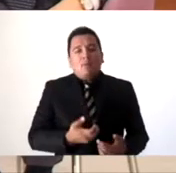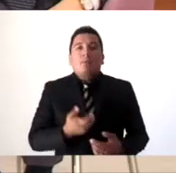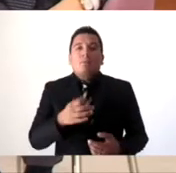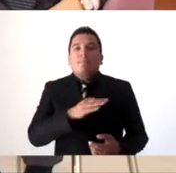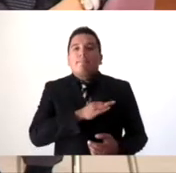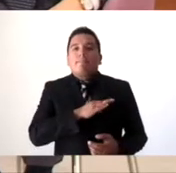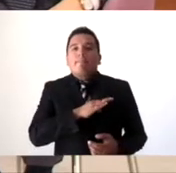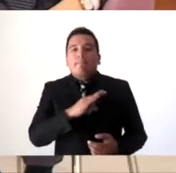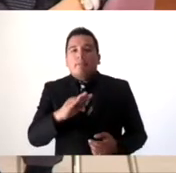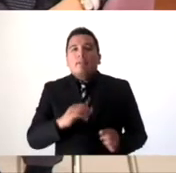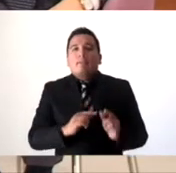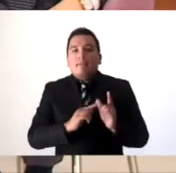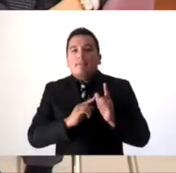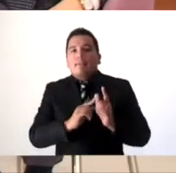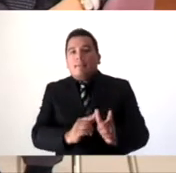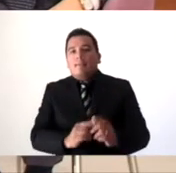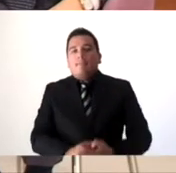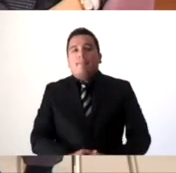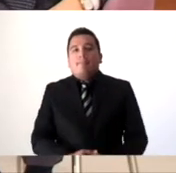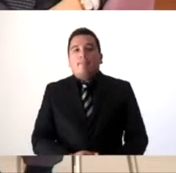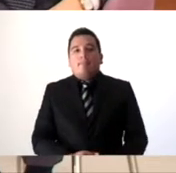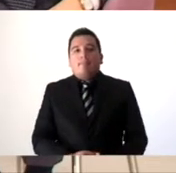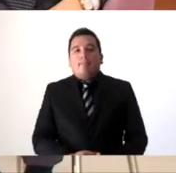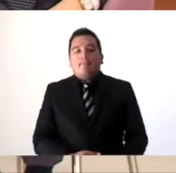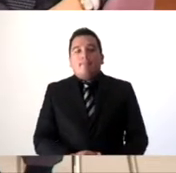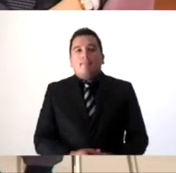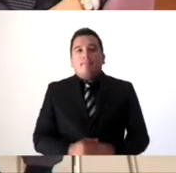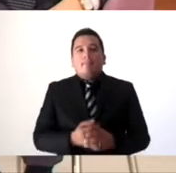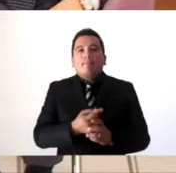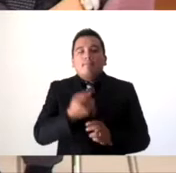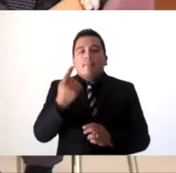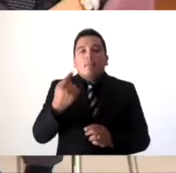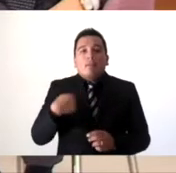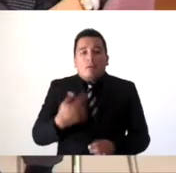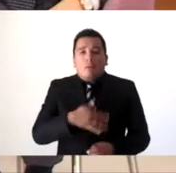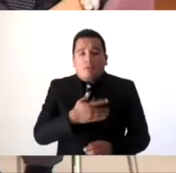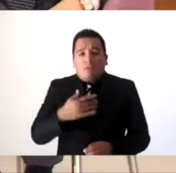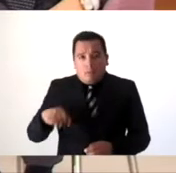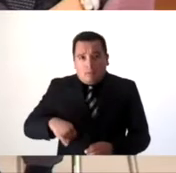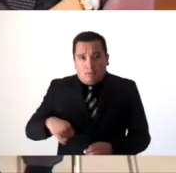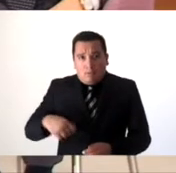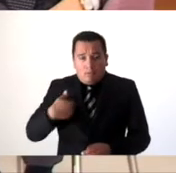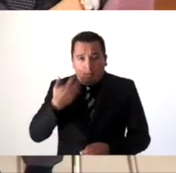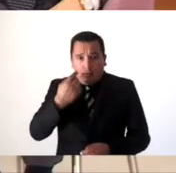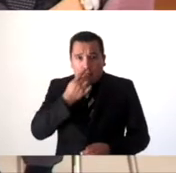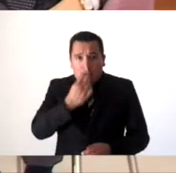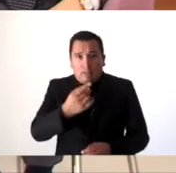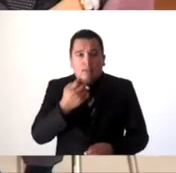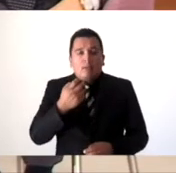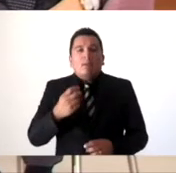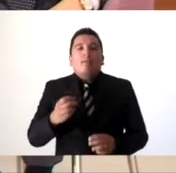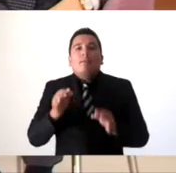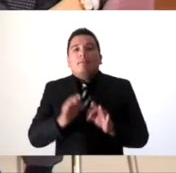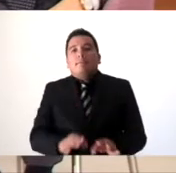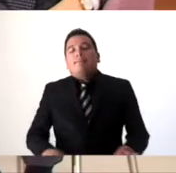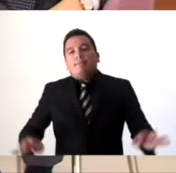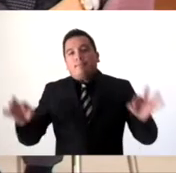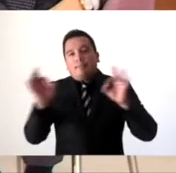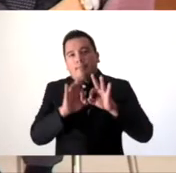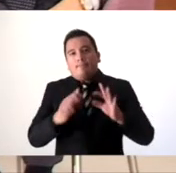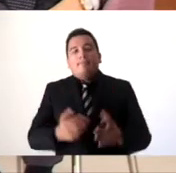se tienen, se está en la posibilidad de seguir adelante, sobre todo porque lo que a mí me interesa destacar